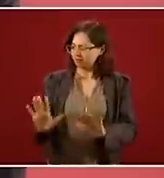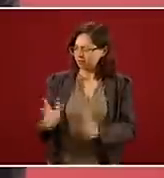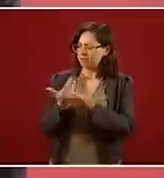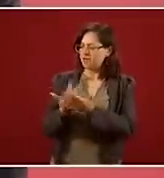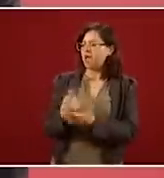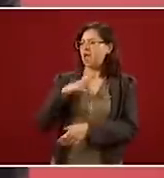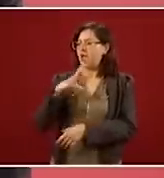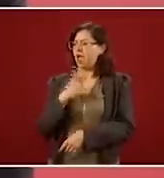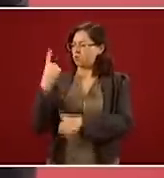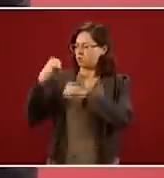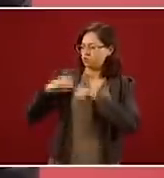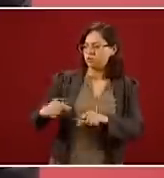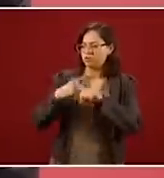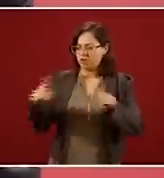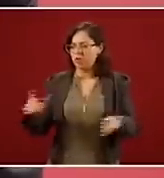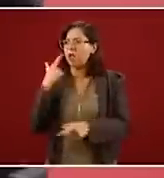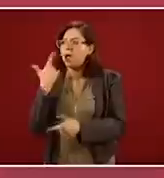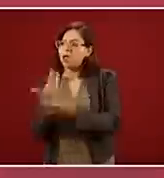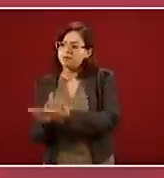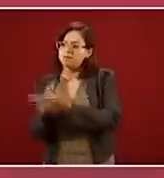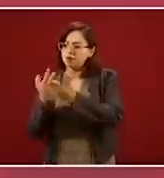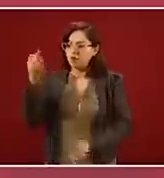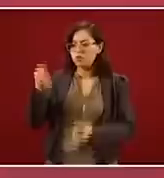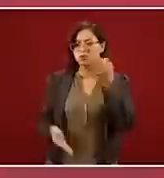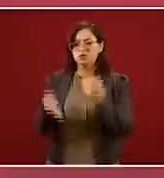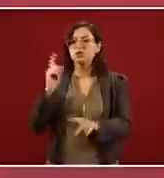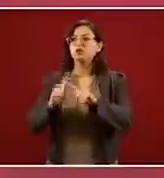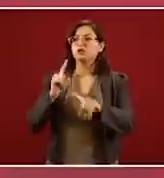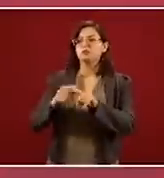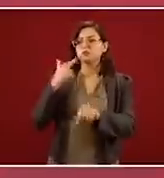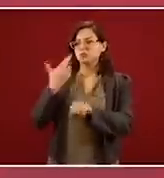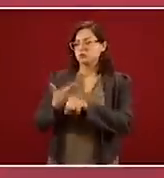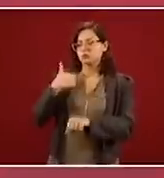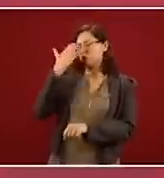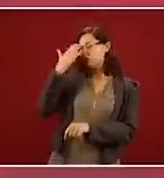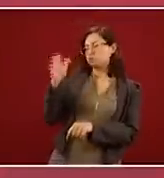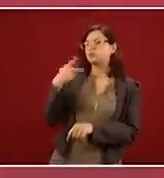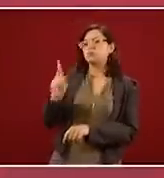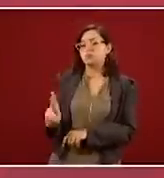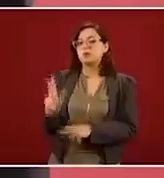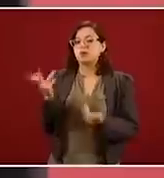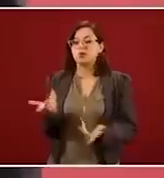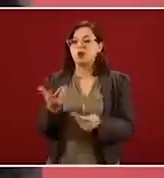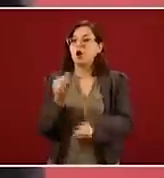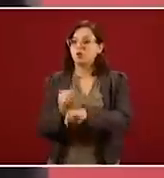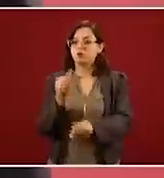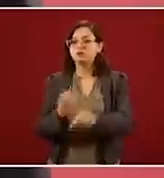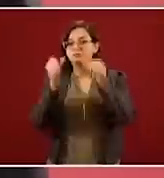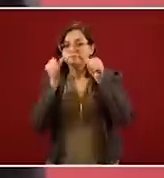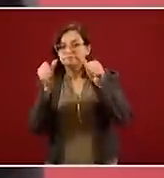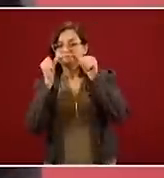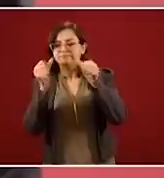una autoridad distinta? No sé quién sea, ¿sí?, pero nos está escuchando y nos han